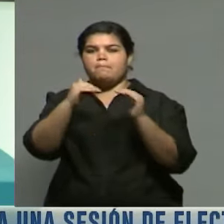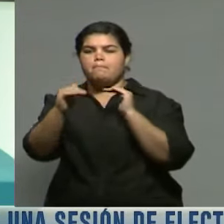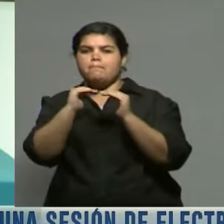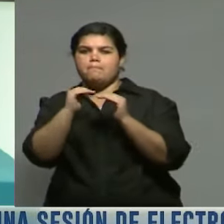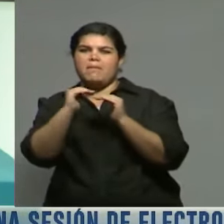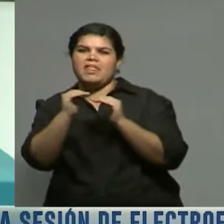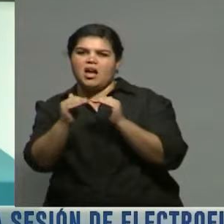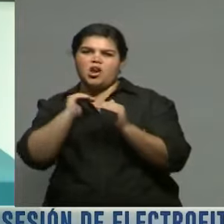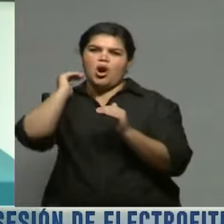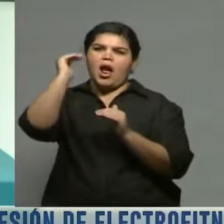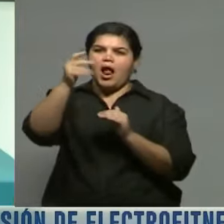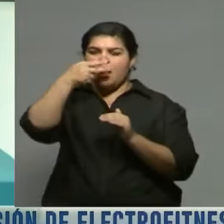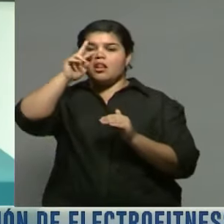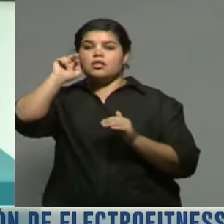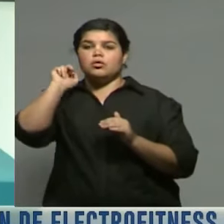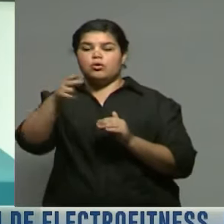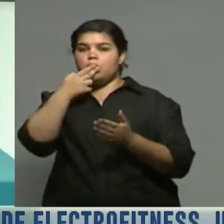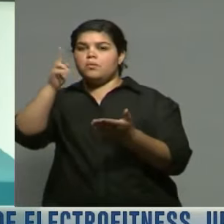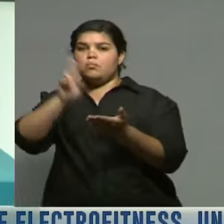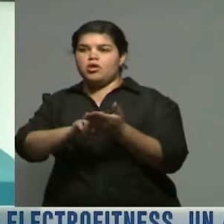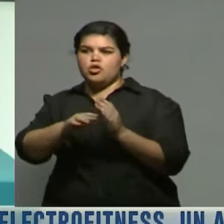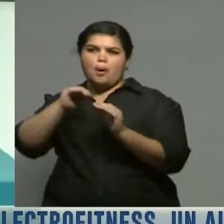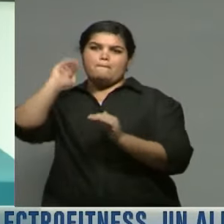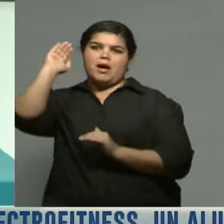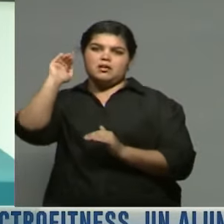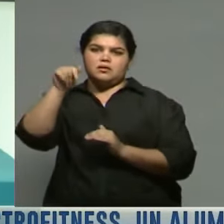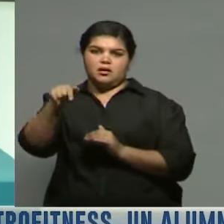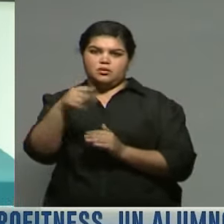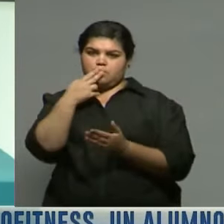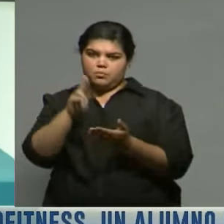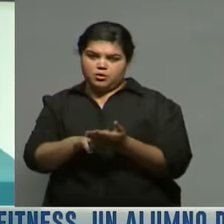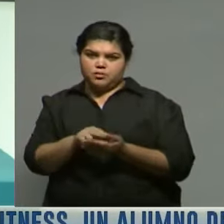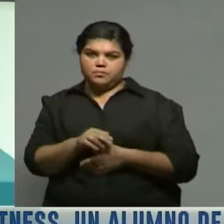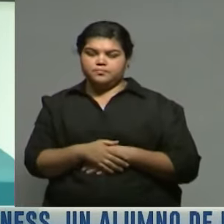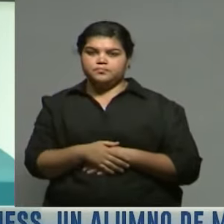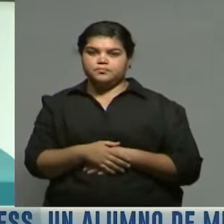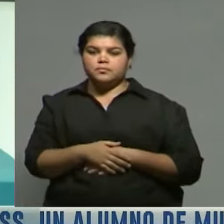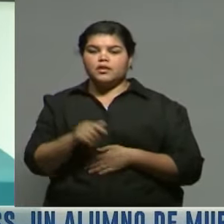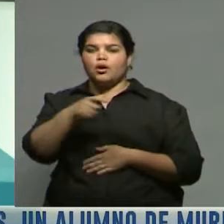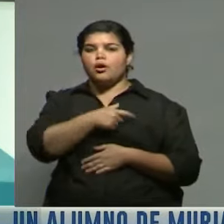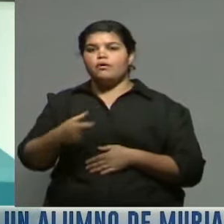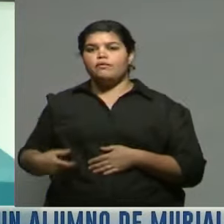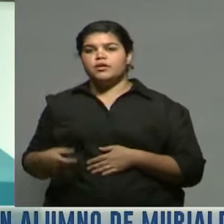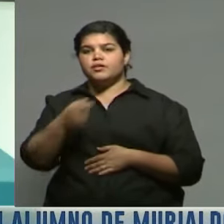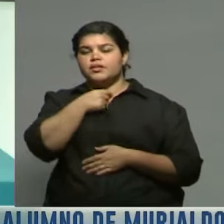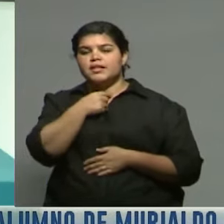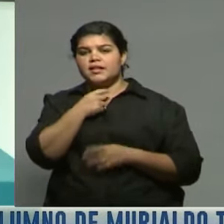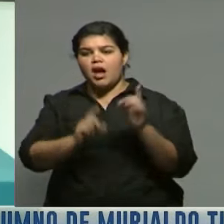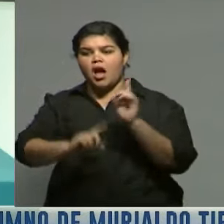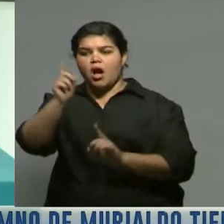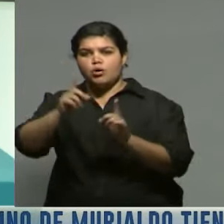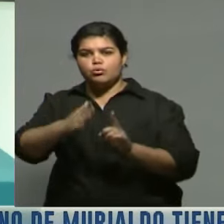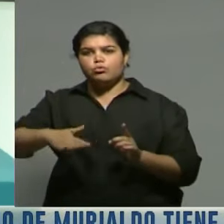gama empiezan a tributar un impuesto mucho más alto a partir, uh-huh, de ahora. El gobierno busca que algunos sectores en particular